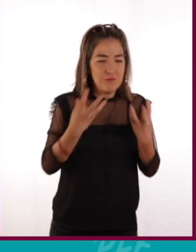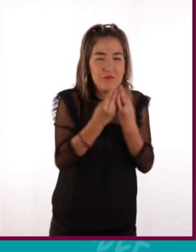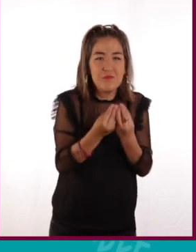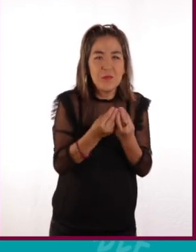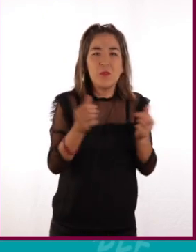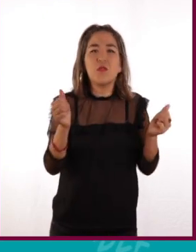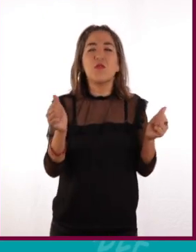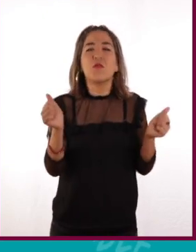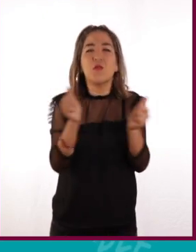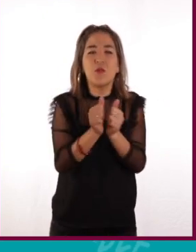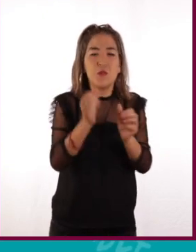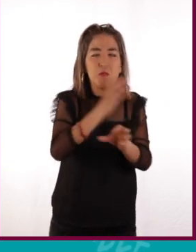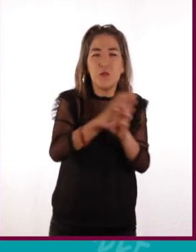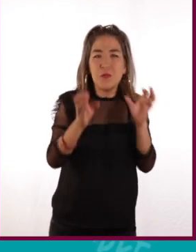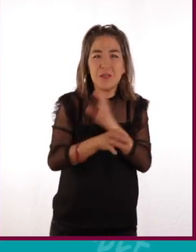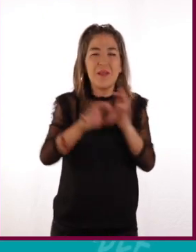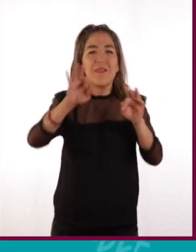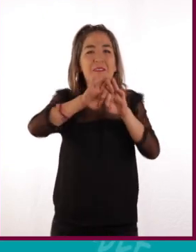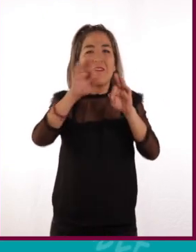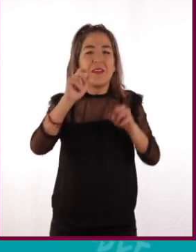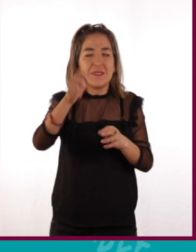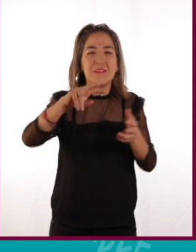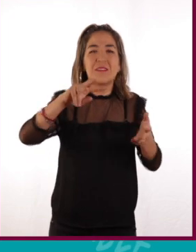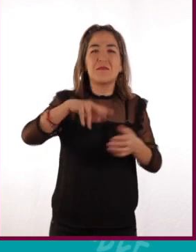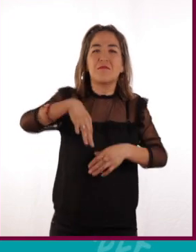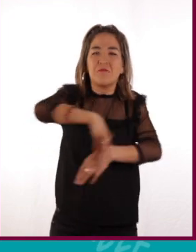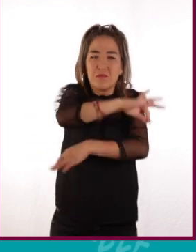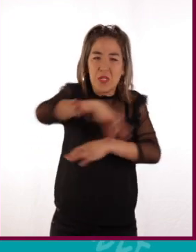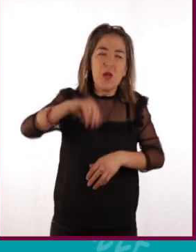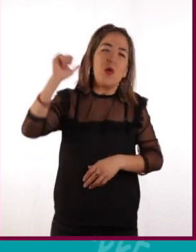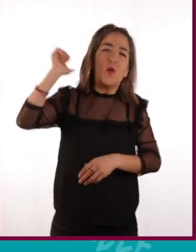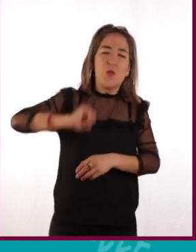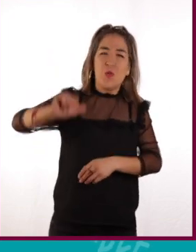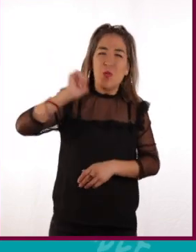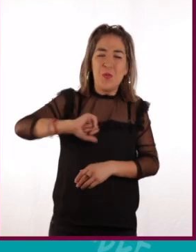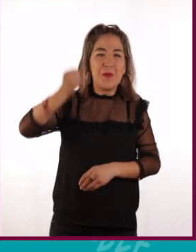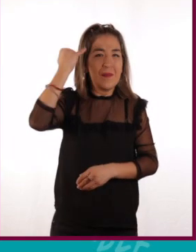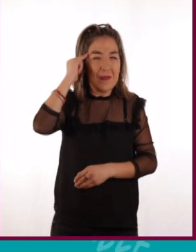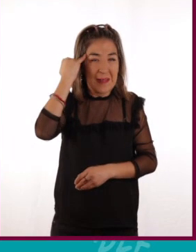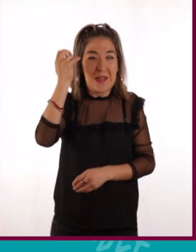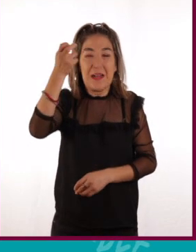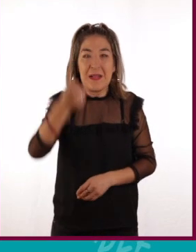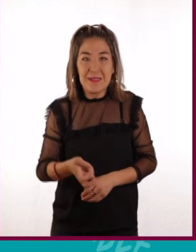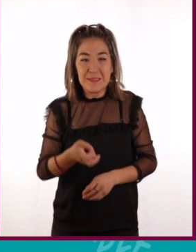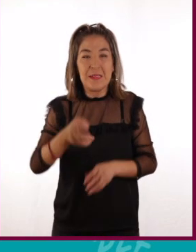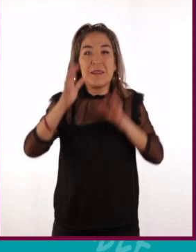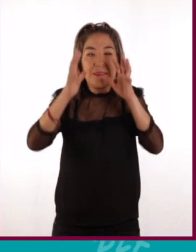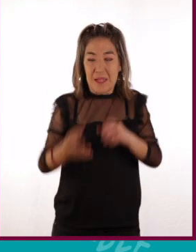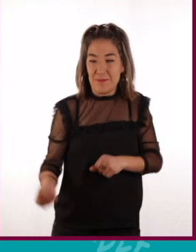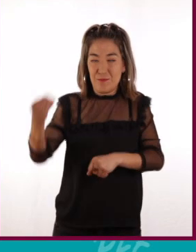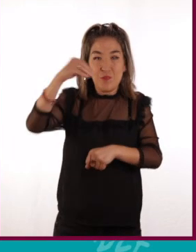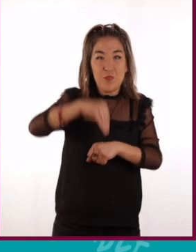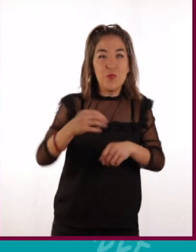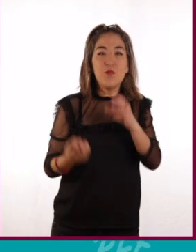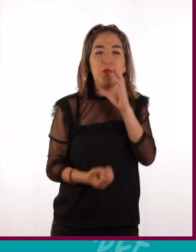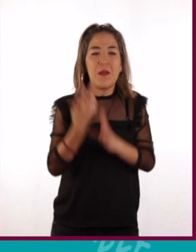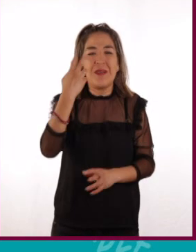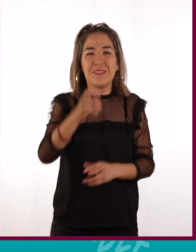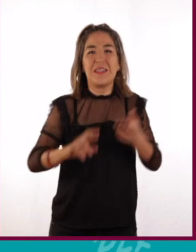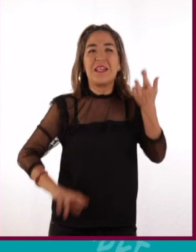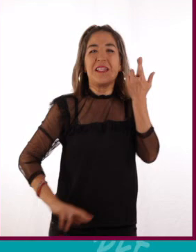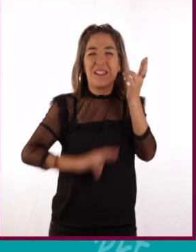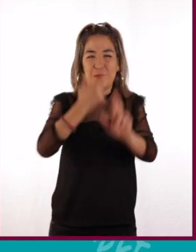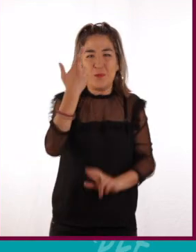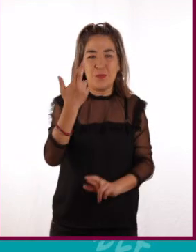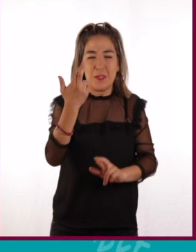vinculado a las formas geométricas que se manejaron en la arquitectura prehispánica. Y cuando el Art Deco llega a México, estamos hablando